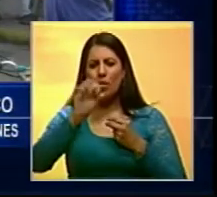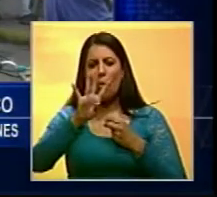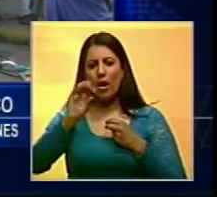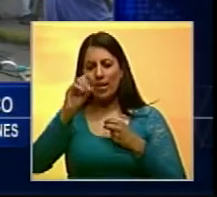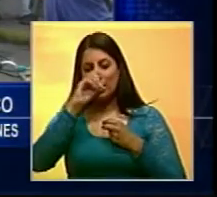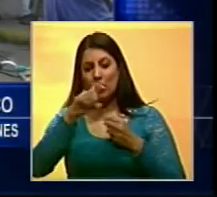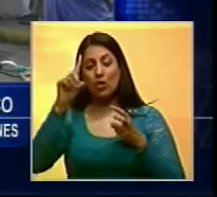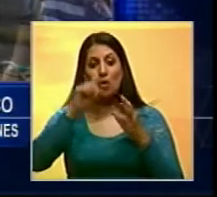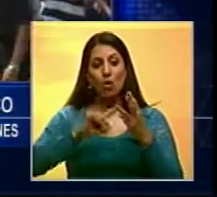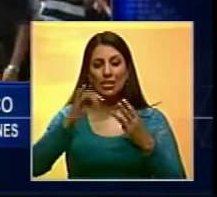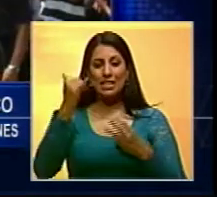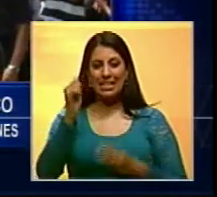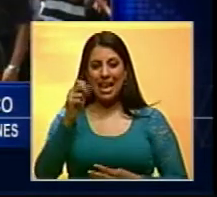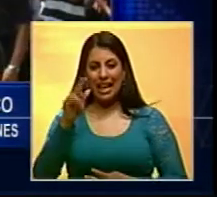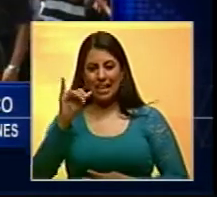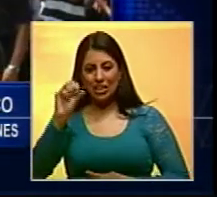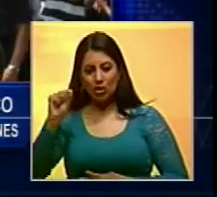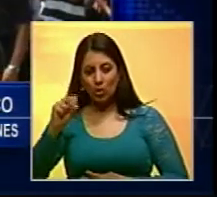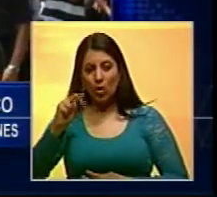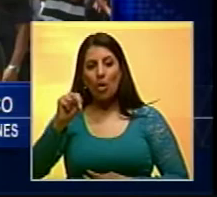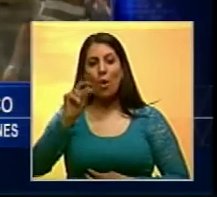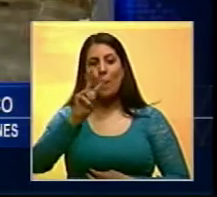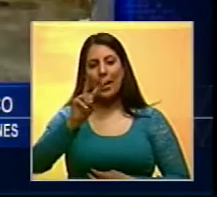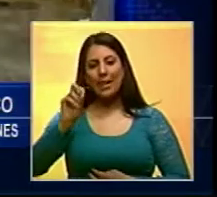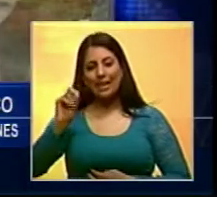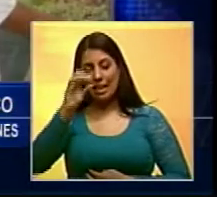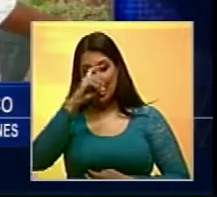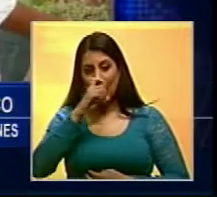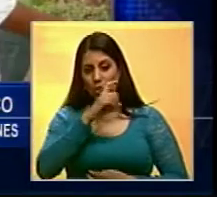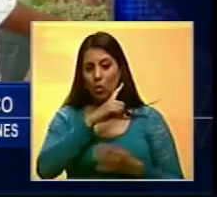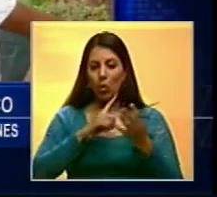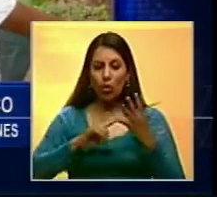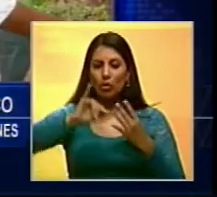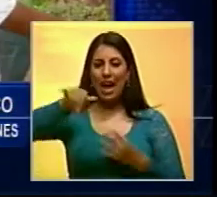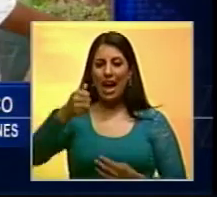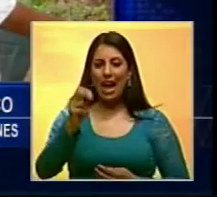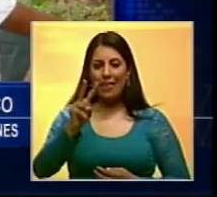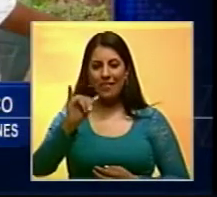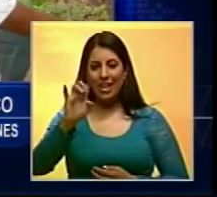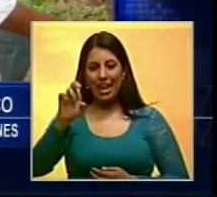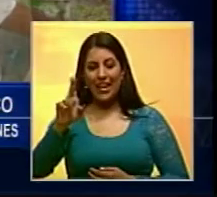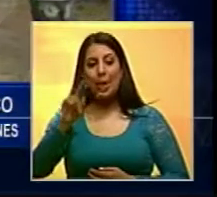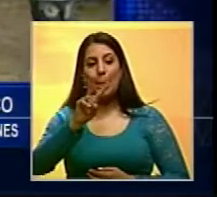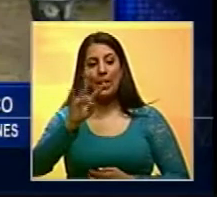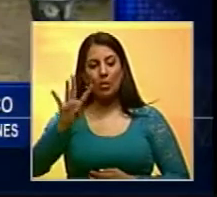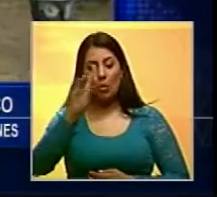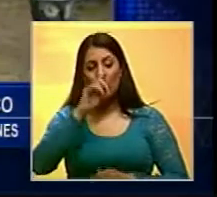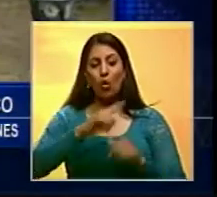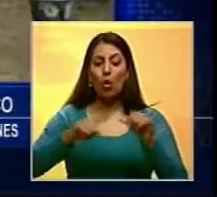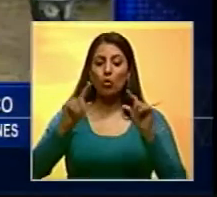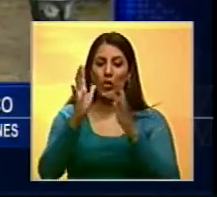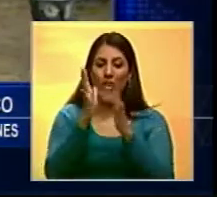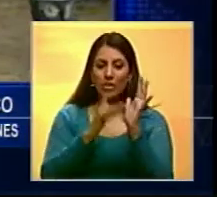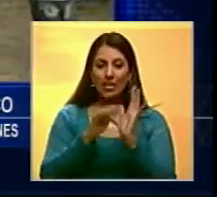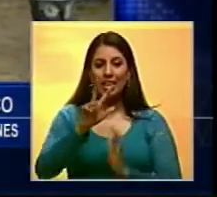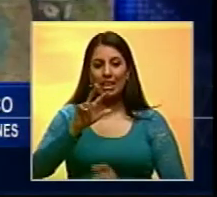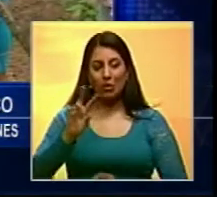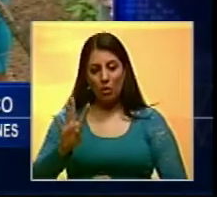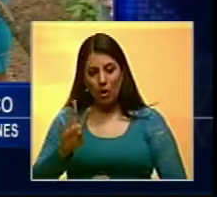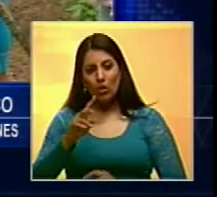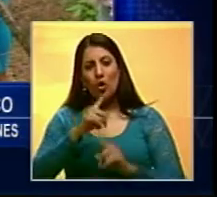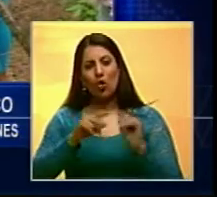40, Jairison Rodríguez García, de 20 años, Javier Rodríguez, de 24, Jesús Ramón Rodríguez, de